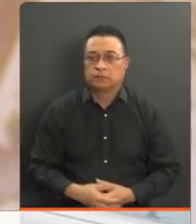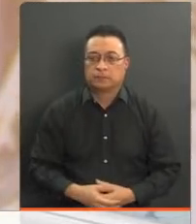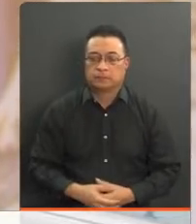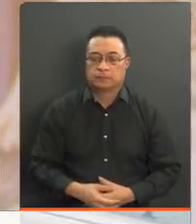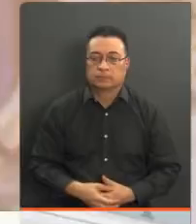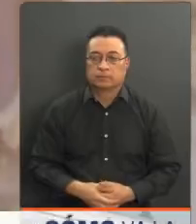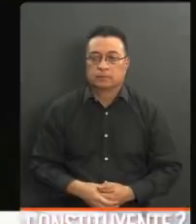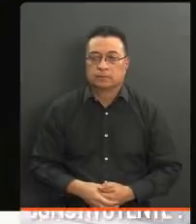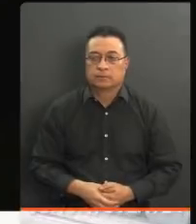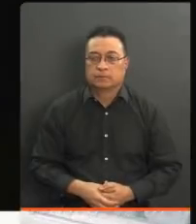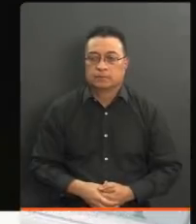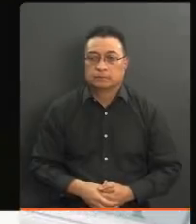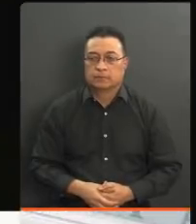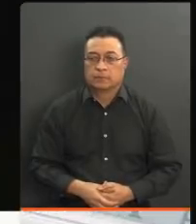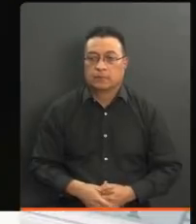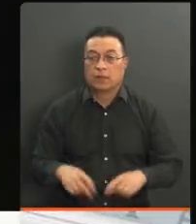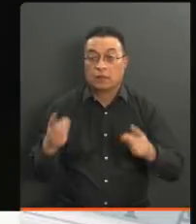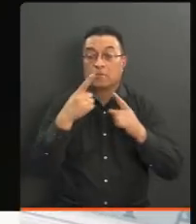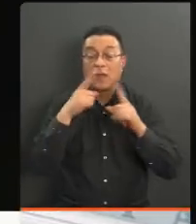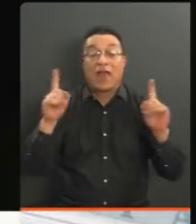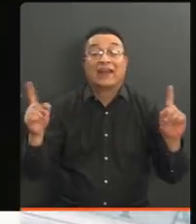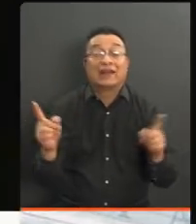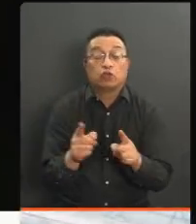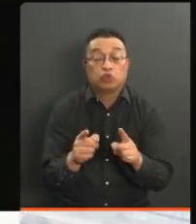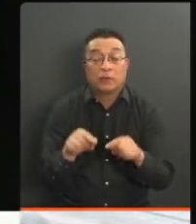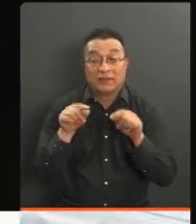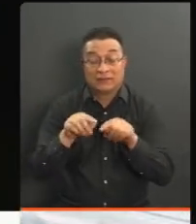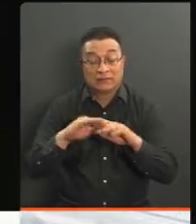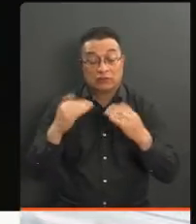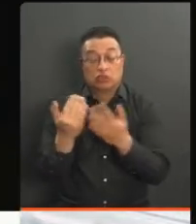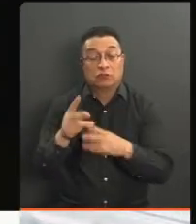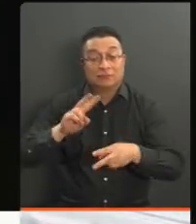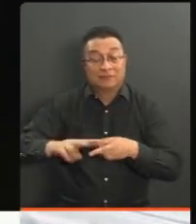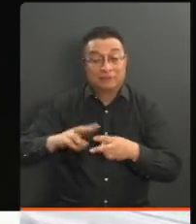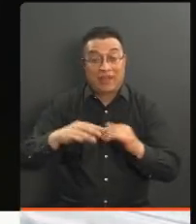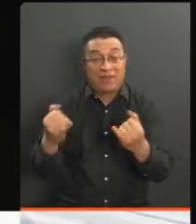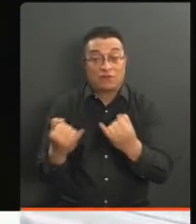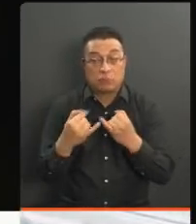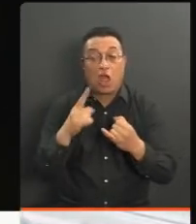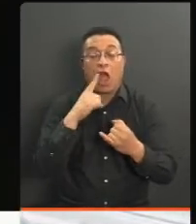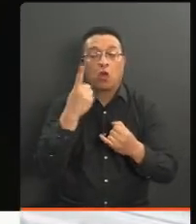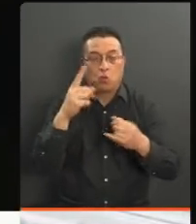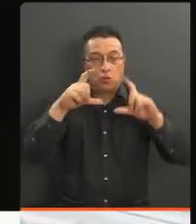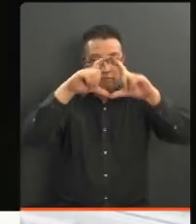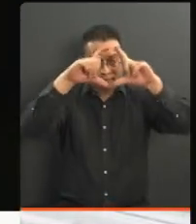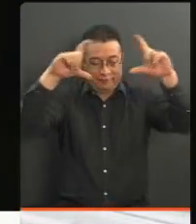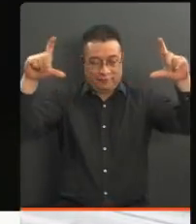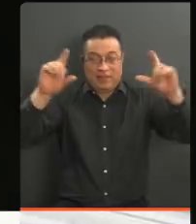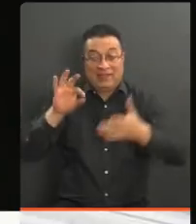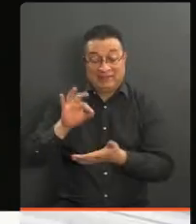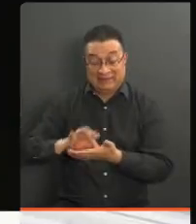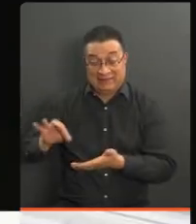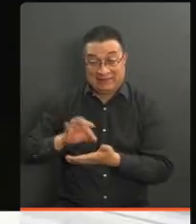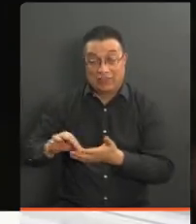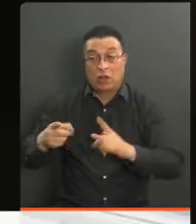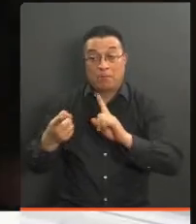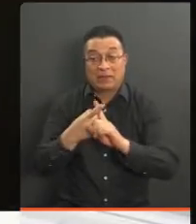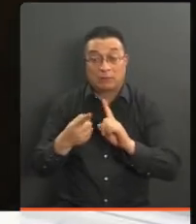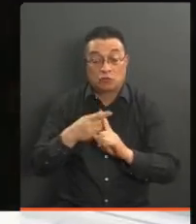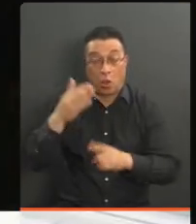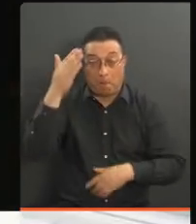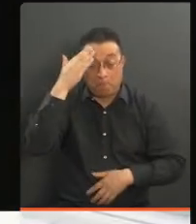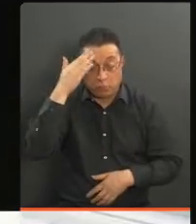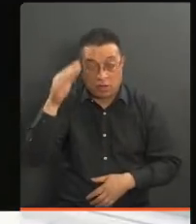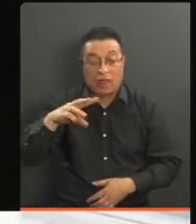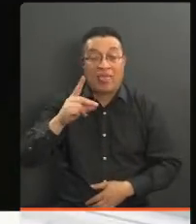Un resumen ejecutivo de ese informe tenía un titular Y el secretario de la Participación Popular, el señor Gonzalo